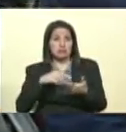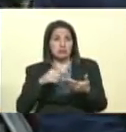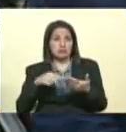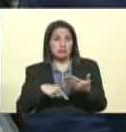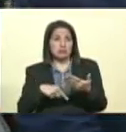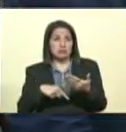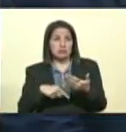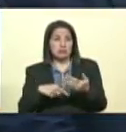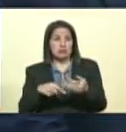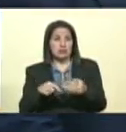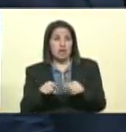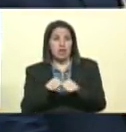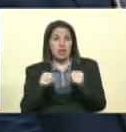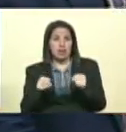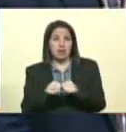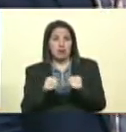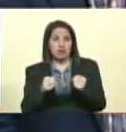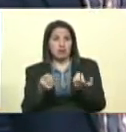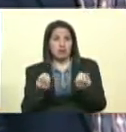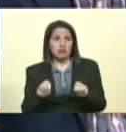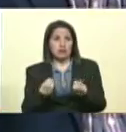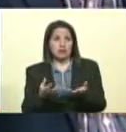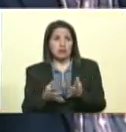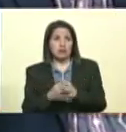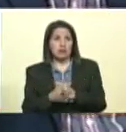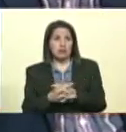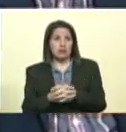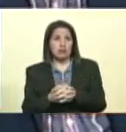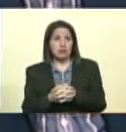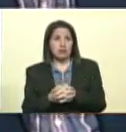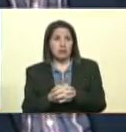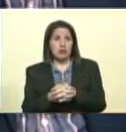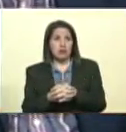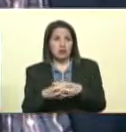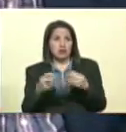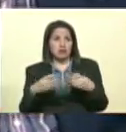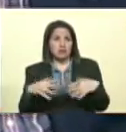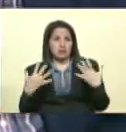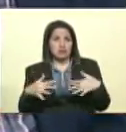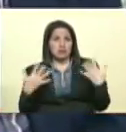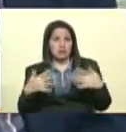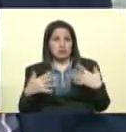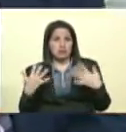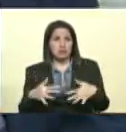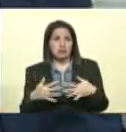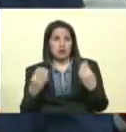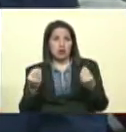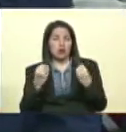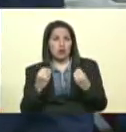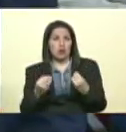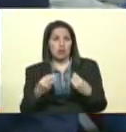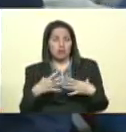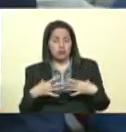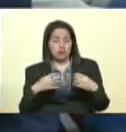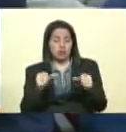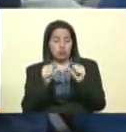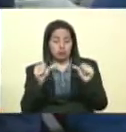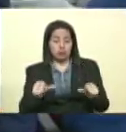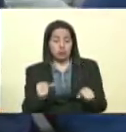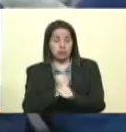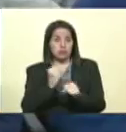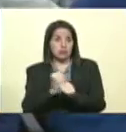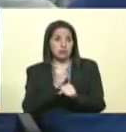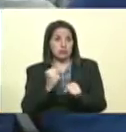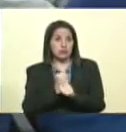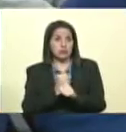estaba destruida en un sindicalerismo bárbaro. Yo me acuerdo los sindicalistas del sector salud, en general